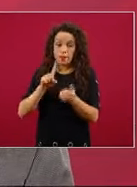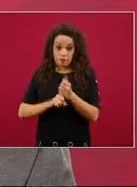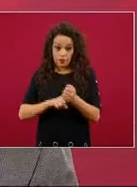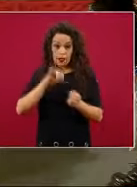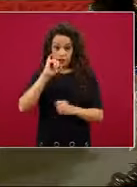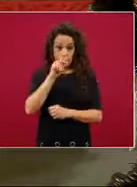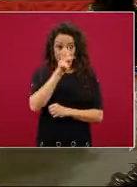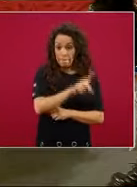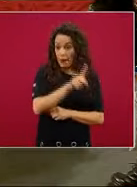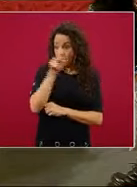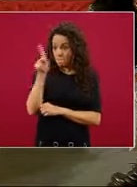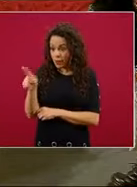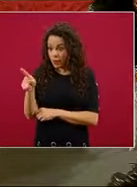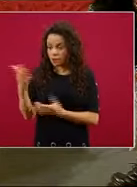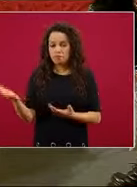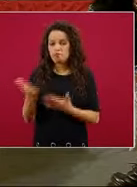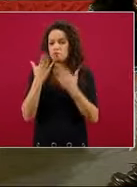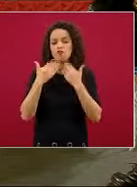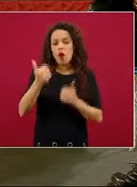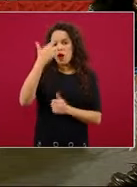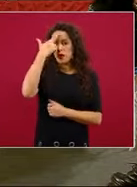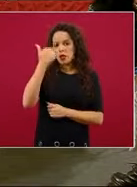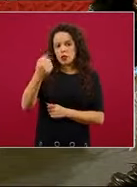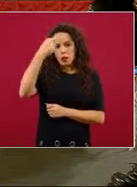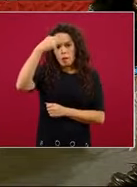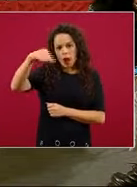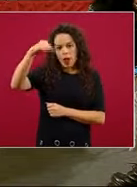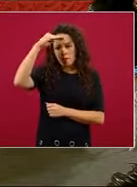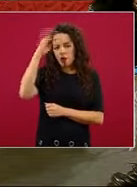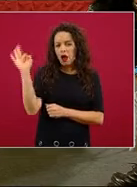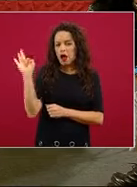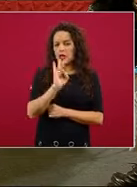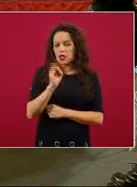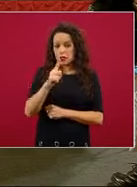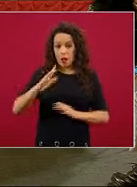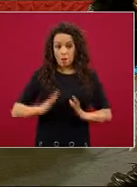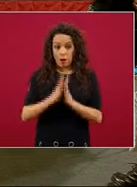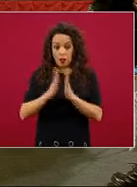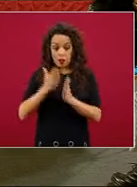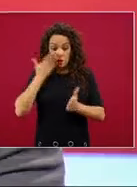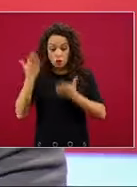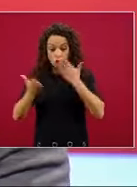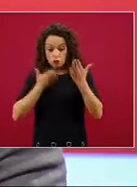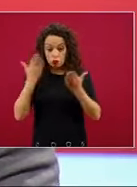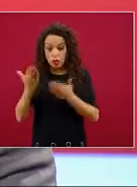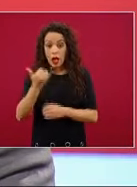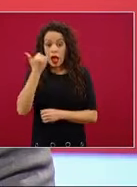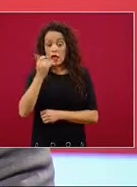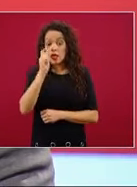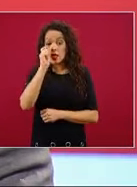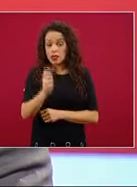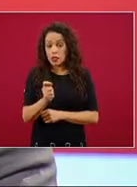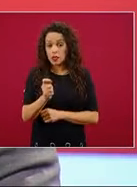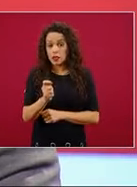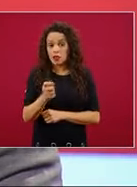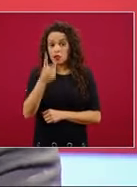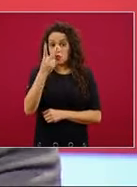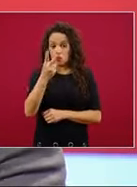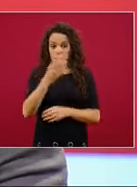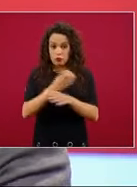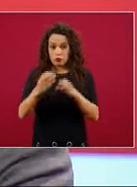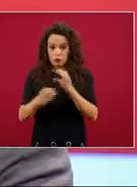hay razón directa para pensar que participar en el estudio, incluyendo recibir los dos productos,